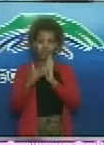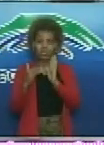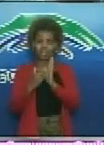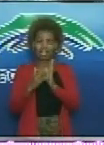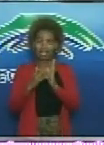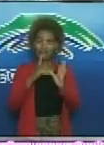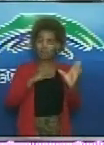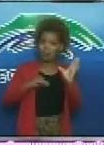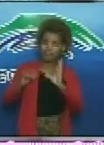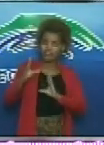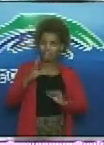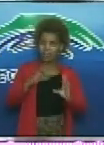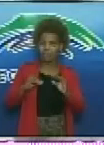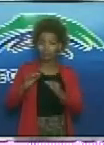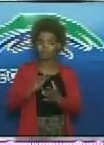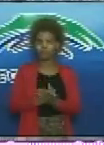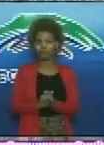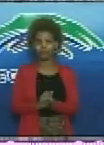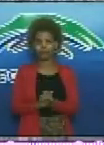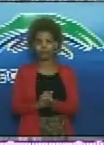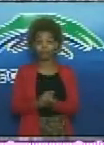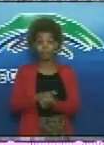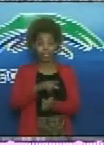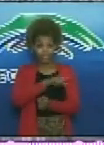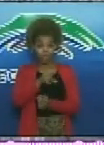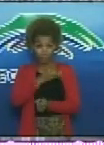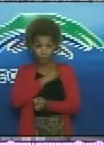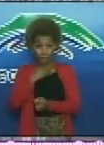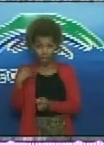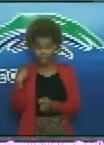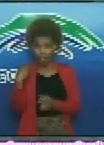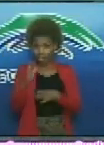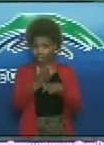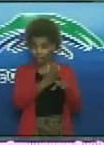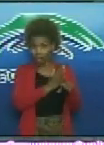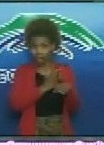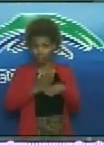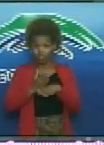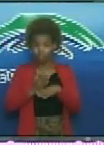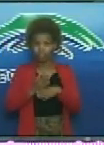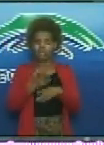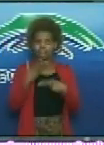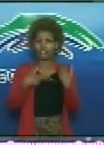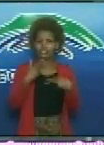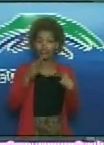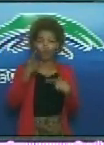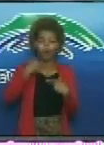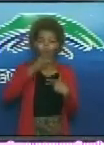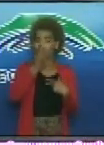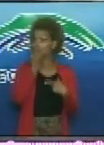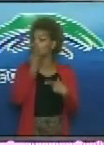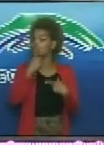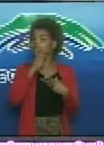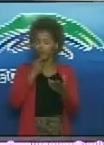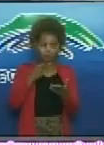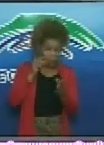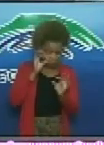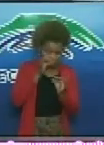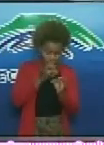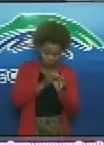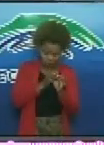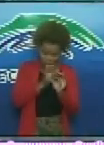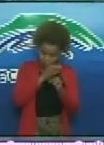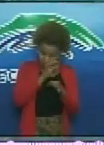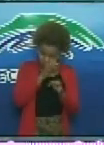todos. Tras habérseles realizado el test de diagnóstico rápido y resultar negativo, regresarán con sus familias, las cuales